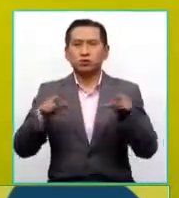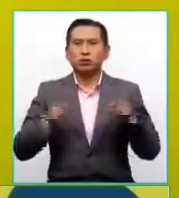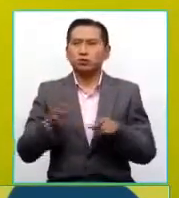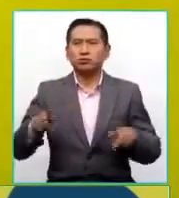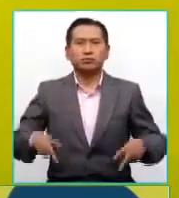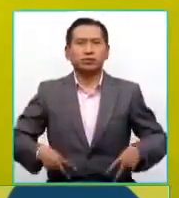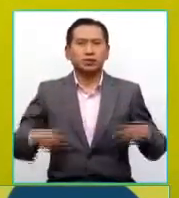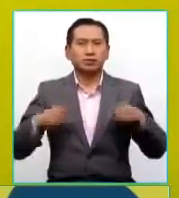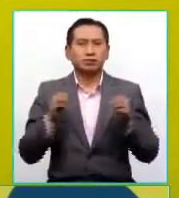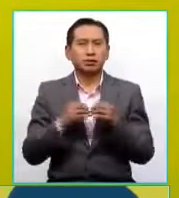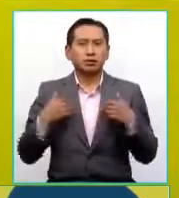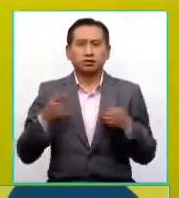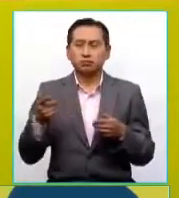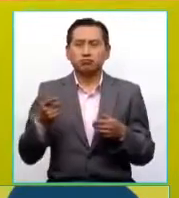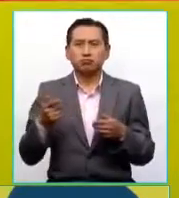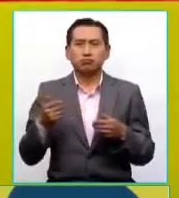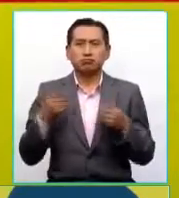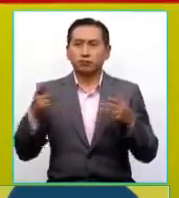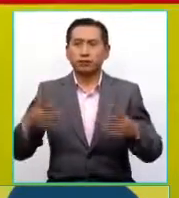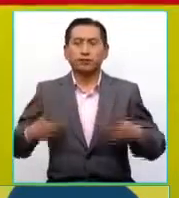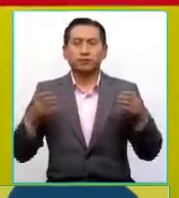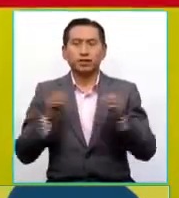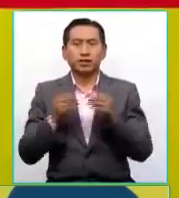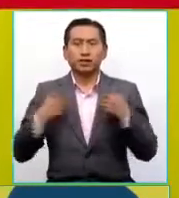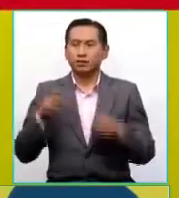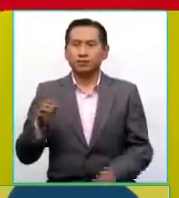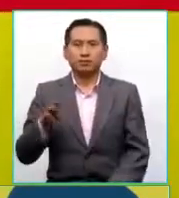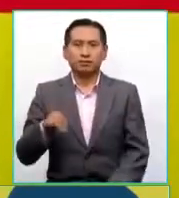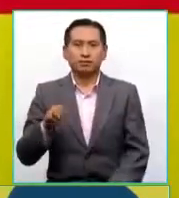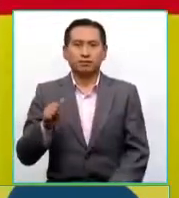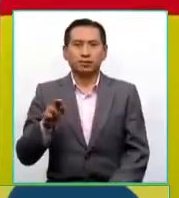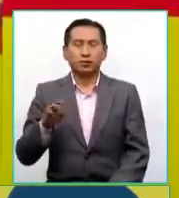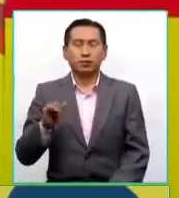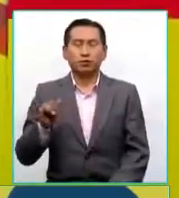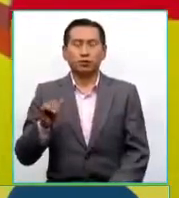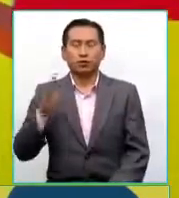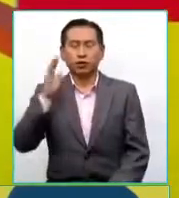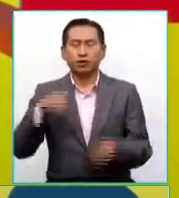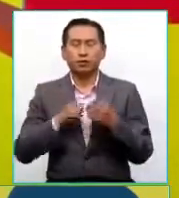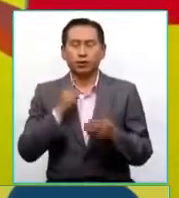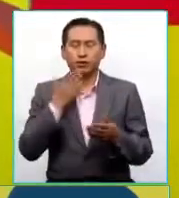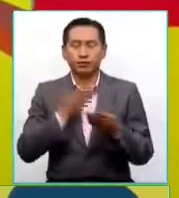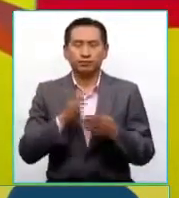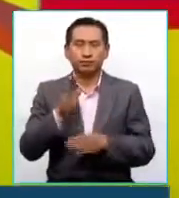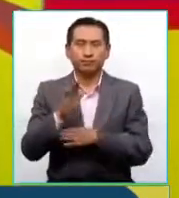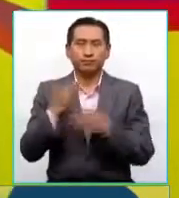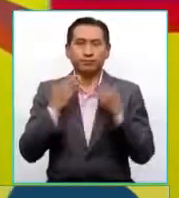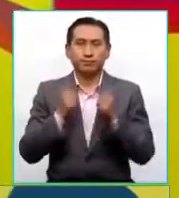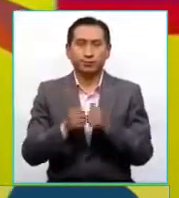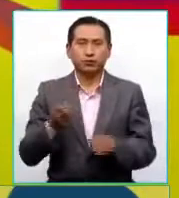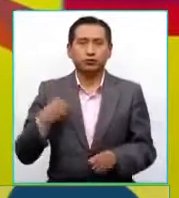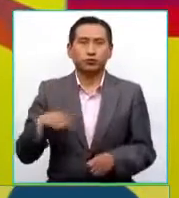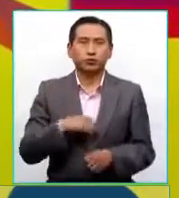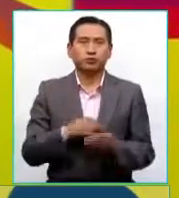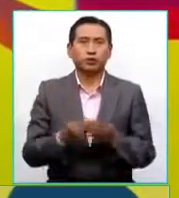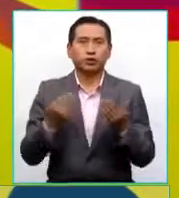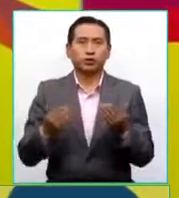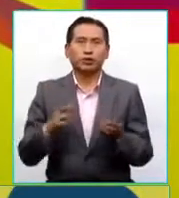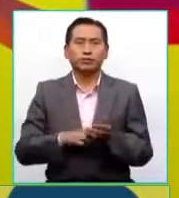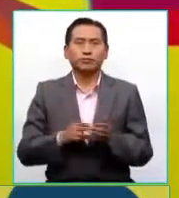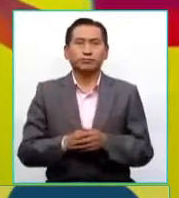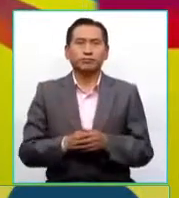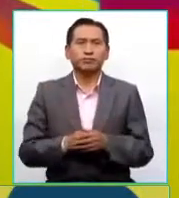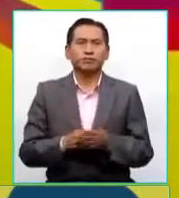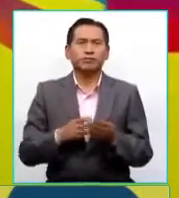vida podían darnos tantas alegrías, como es el caso de Maroyu. Hola, ¿qué tal? ¿Cómo están? Bienvenidos, buenas tardes, gracias por acompañarnos en esta oportunidad,